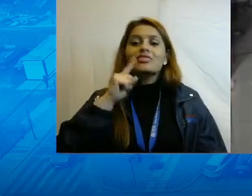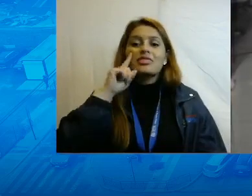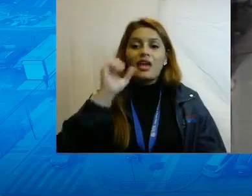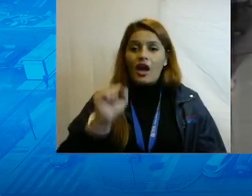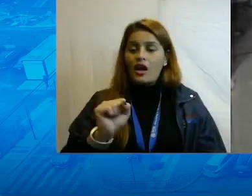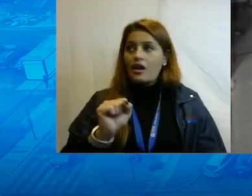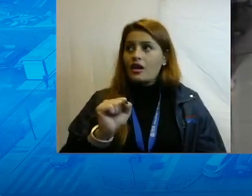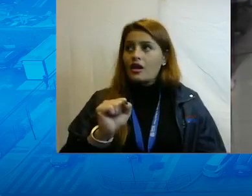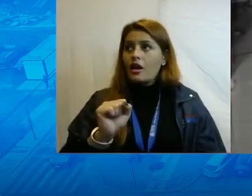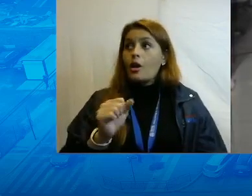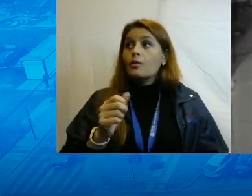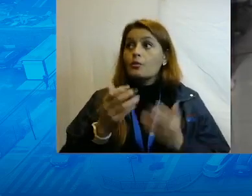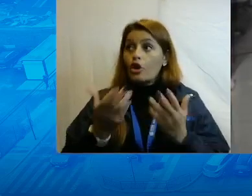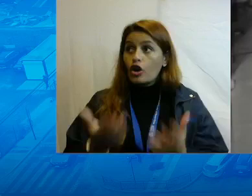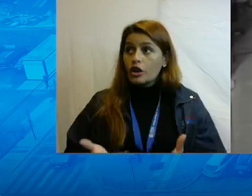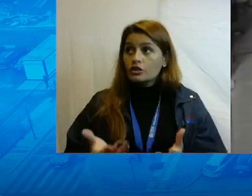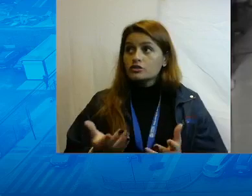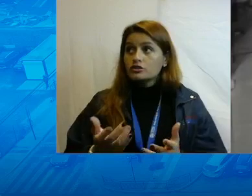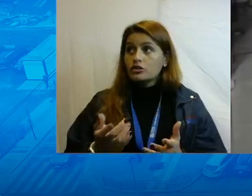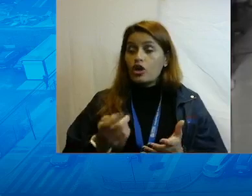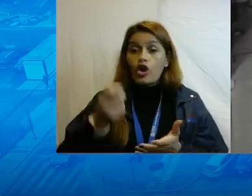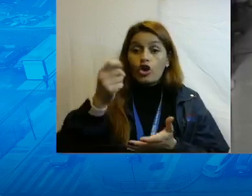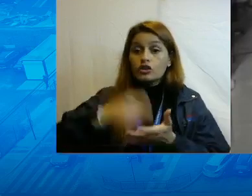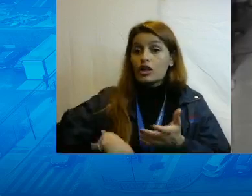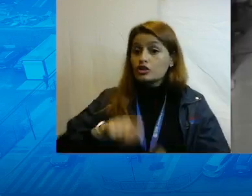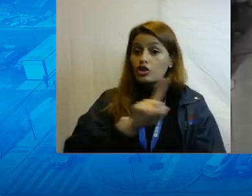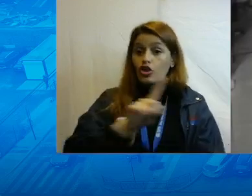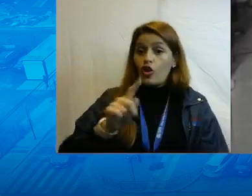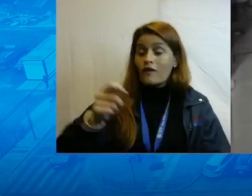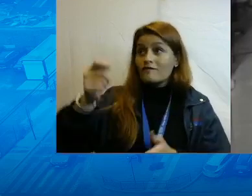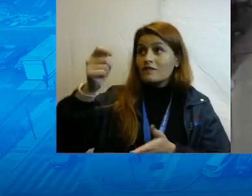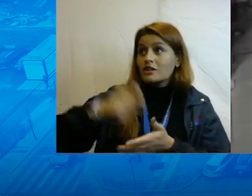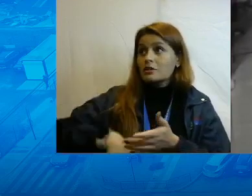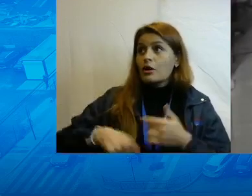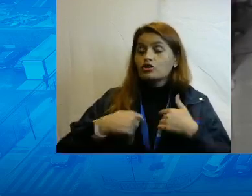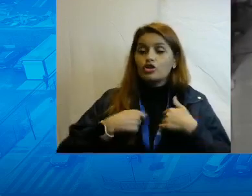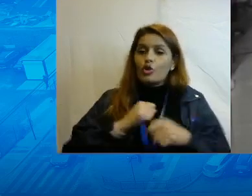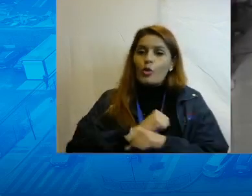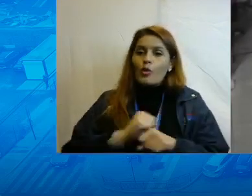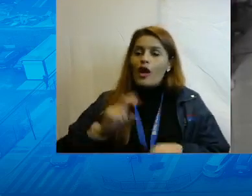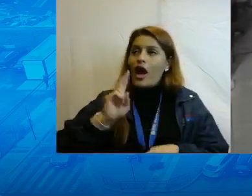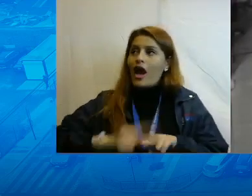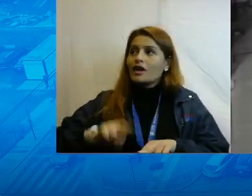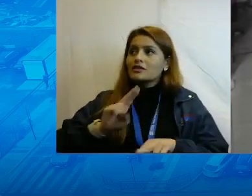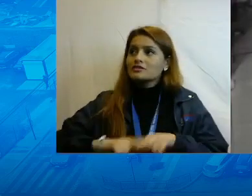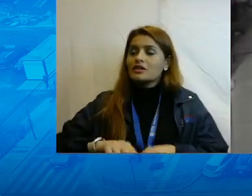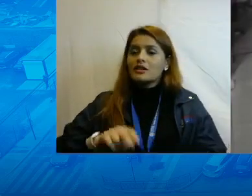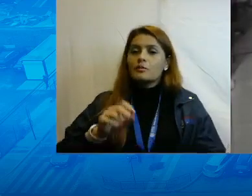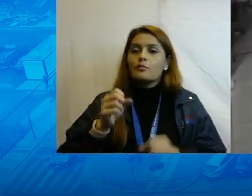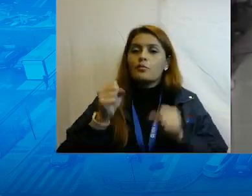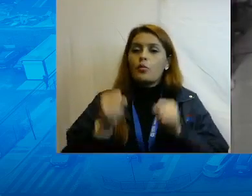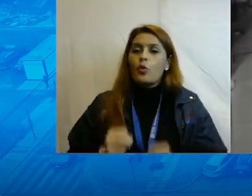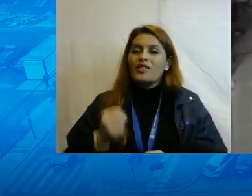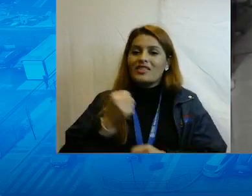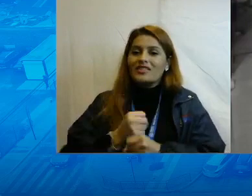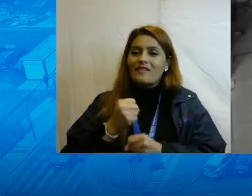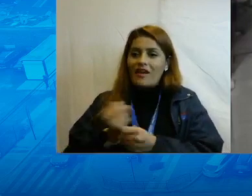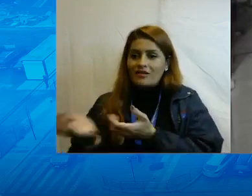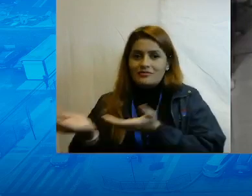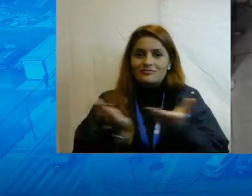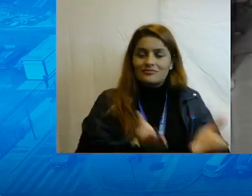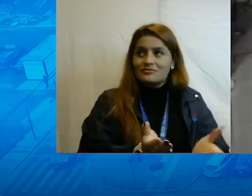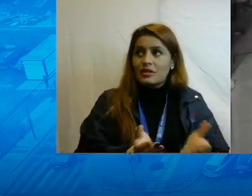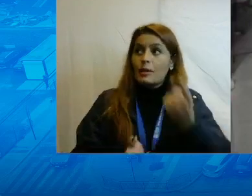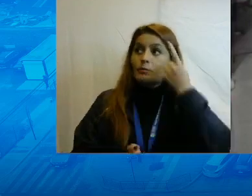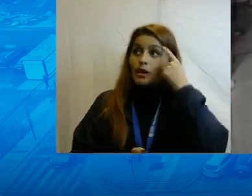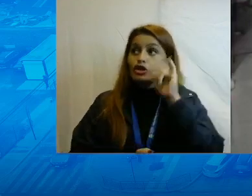lo tanto, mientras el contrato no esté firmado, yo no puedo solicitar una orden de trabajo para esas obras, pero